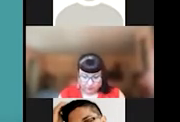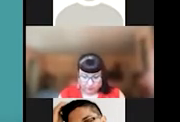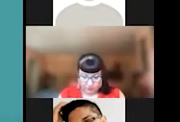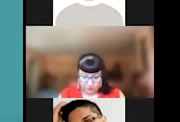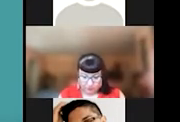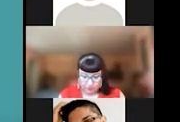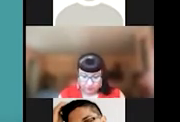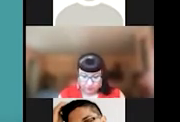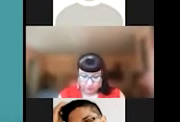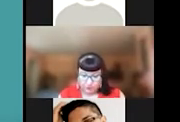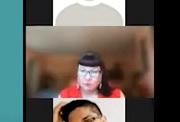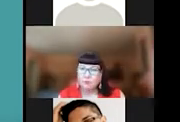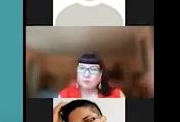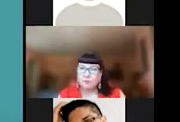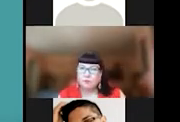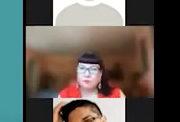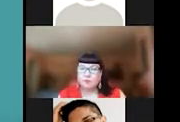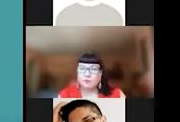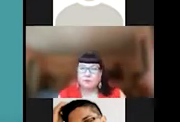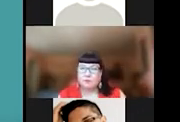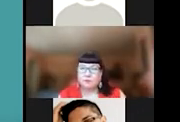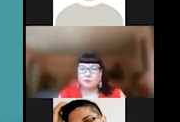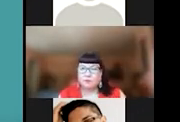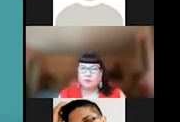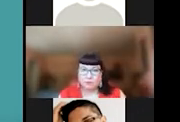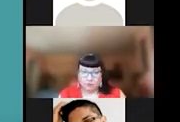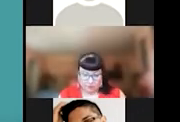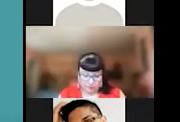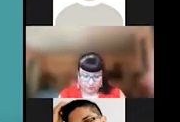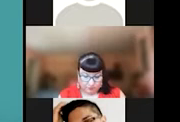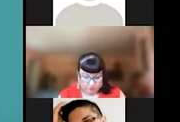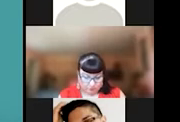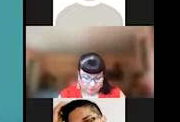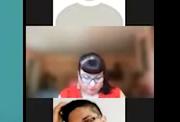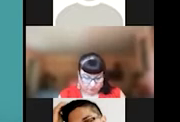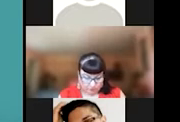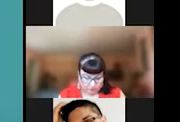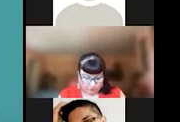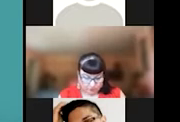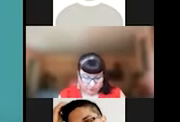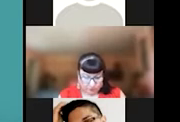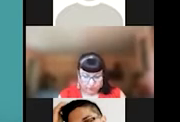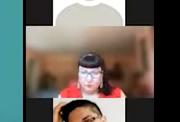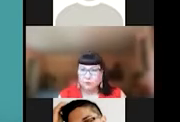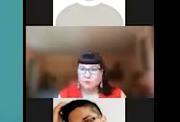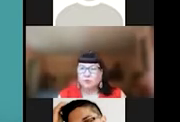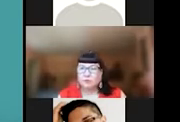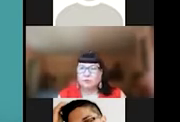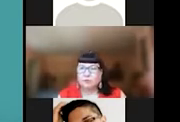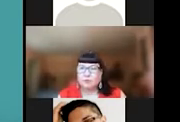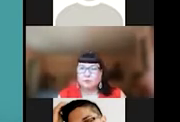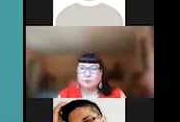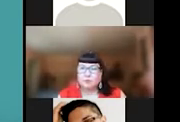tan fácil poder buscar respuestas en otros lugares que pues se vuelve creíble entonces no estaba tratando de